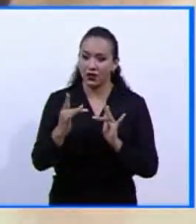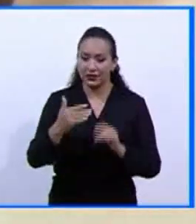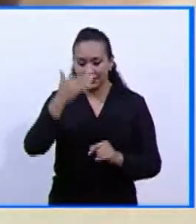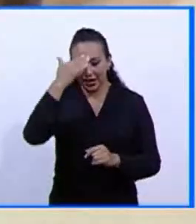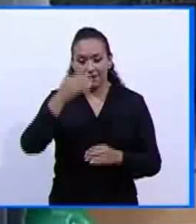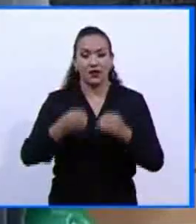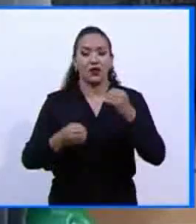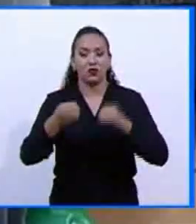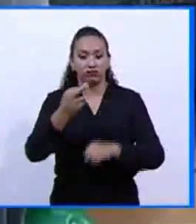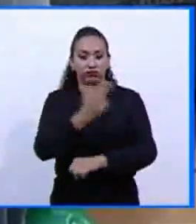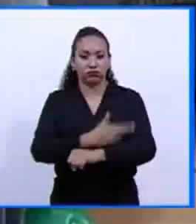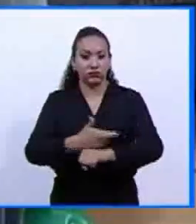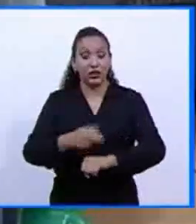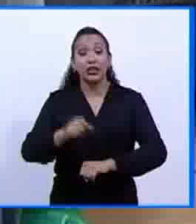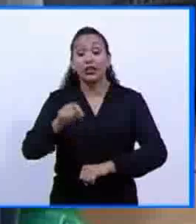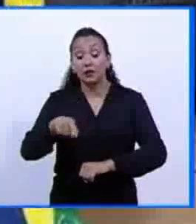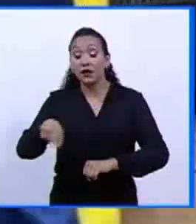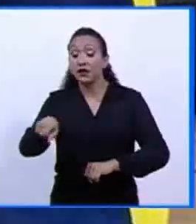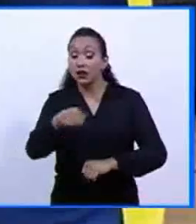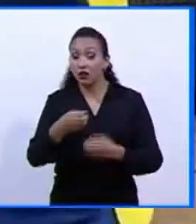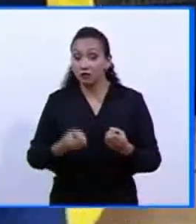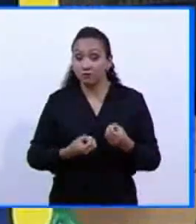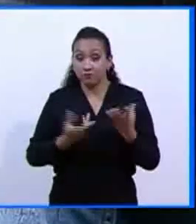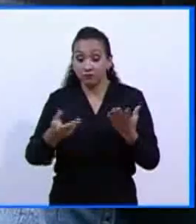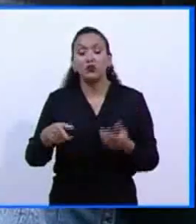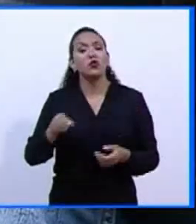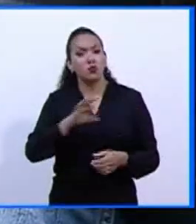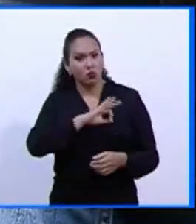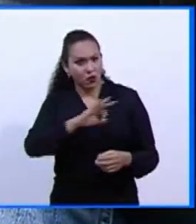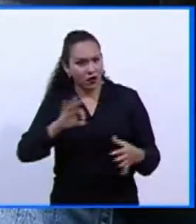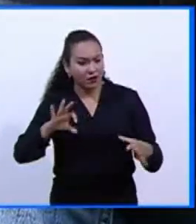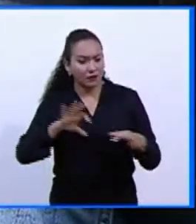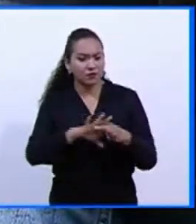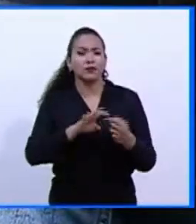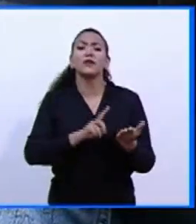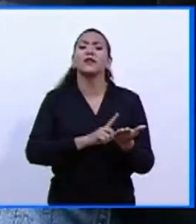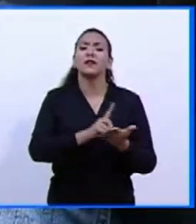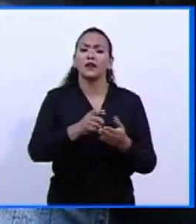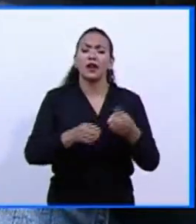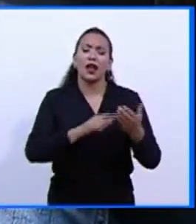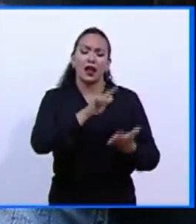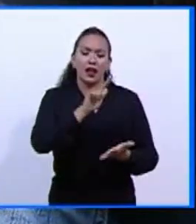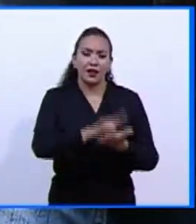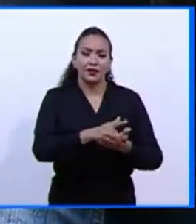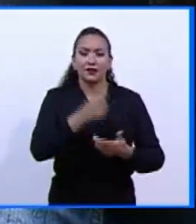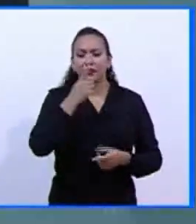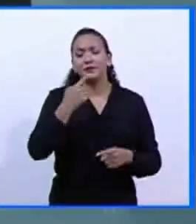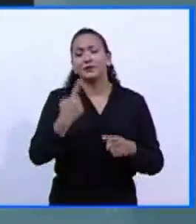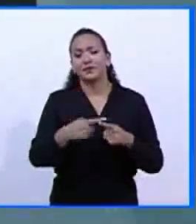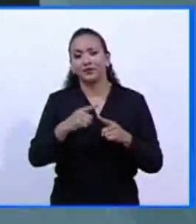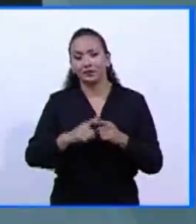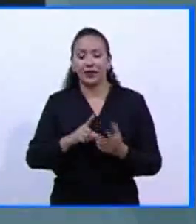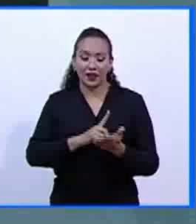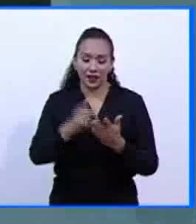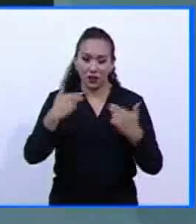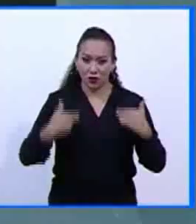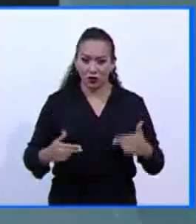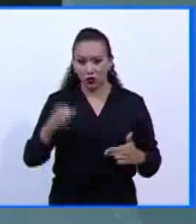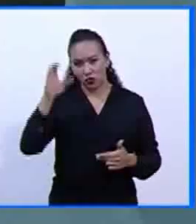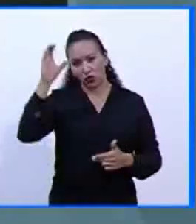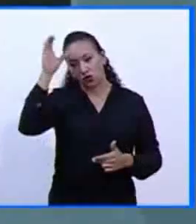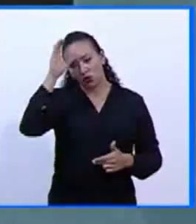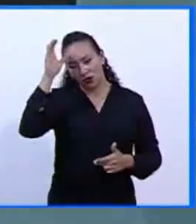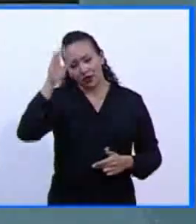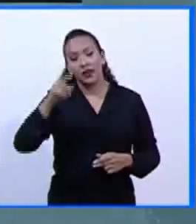se les considere sujetos de derecho, destacó la Unidad General de Conocimiento Científico y Derechos Humanos de la